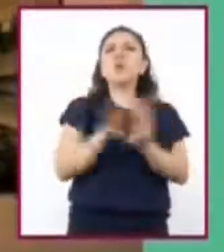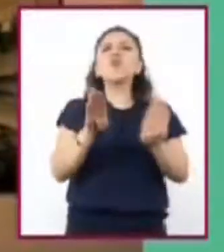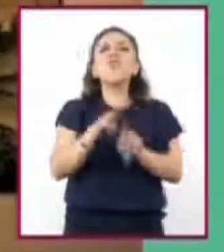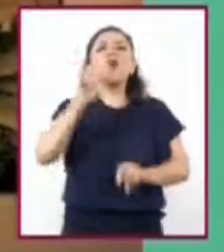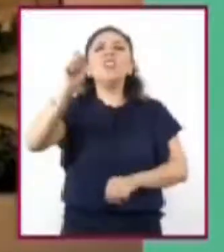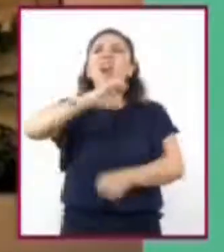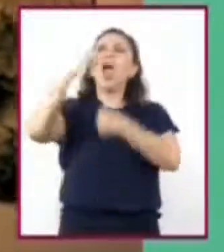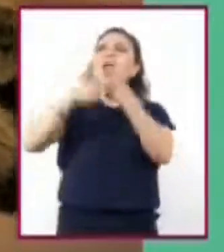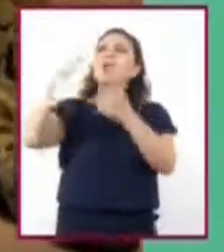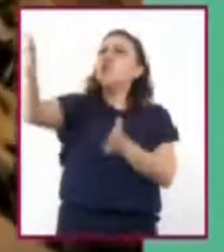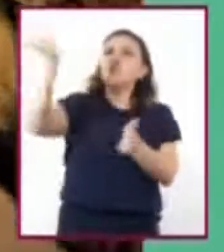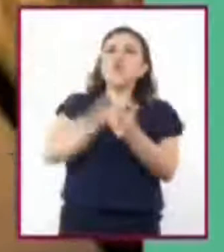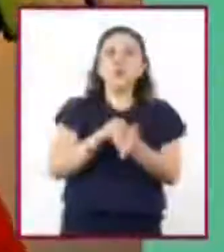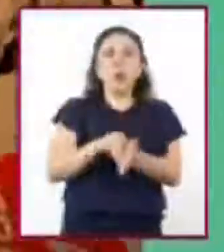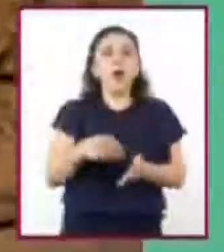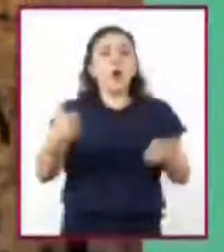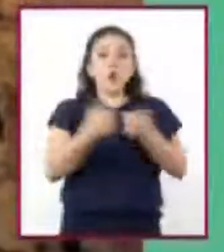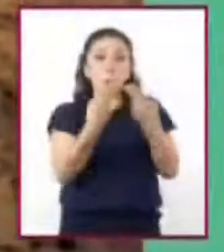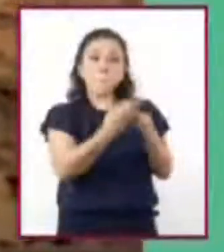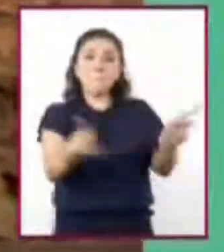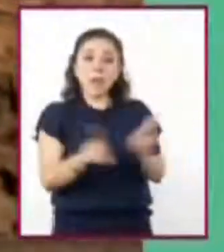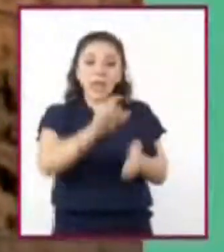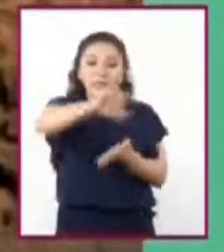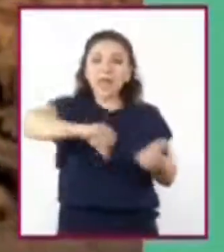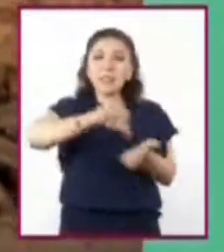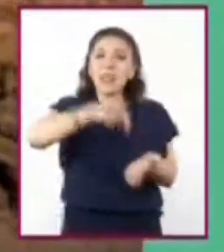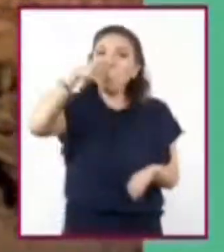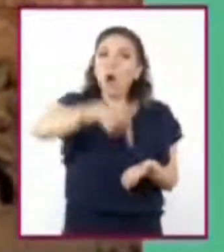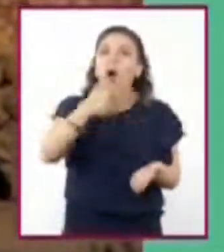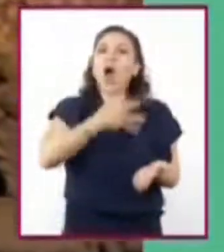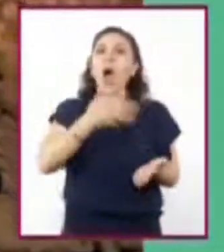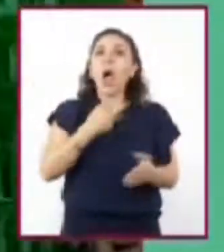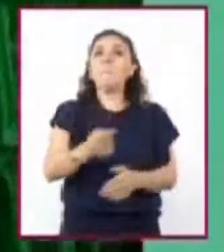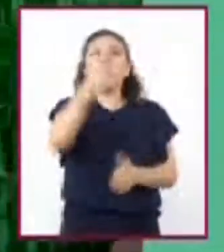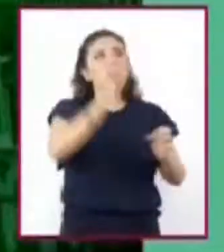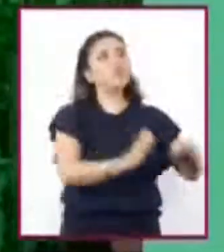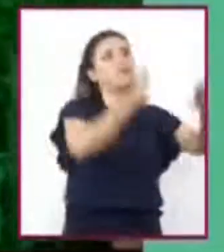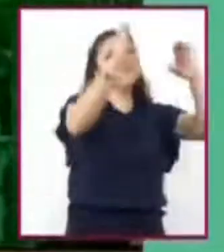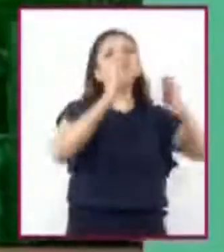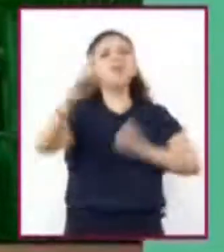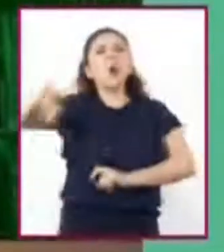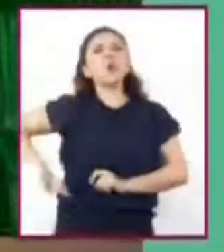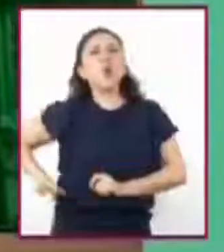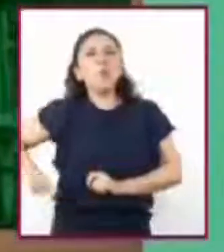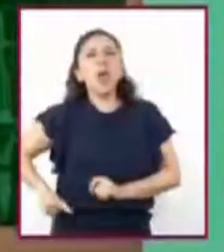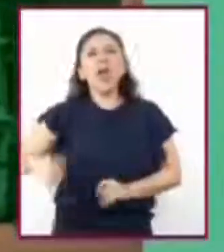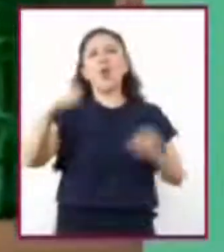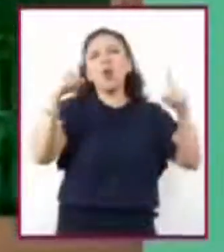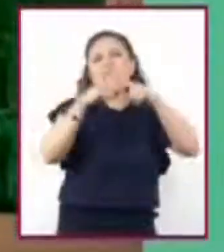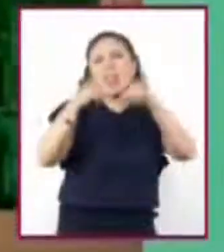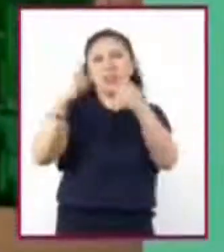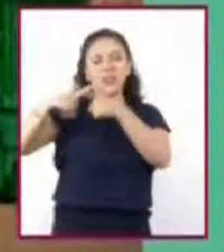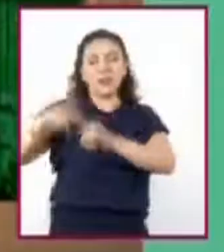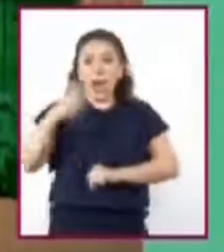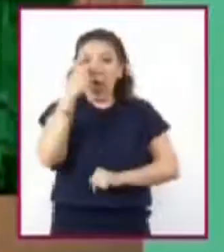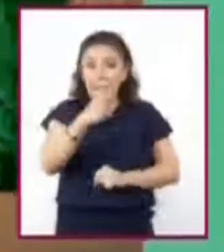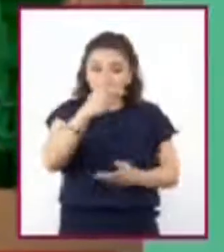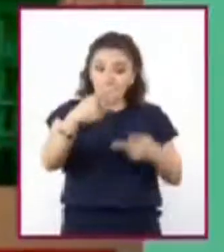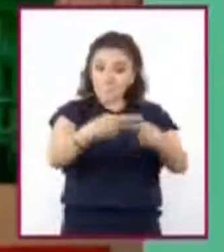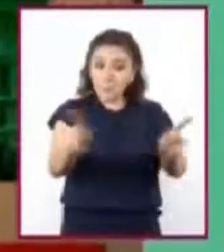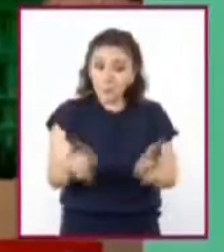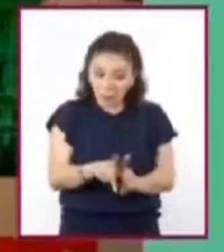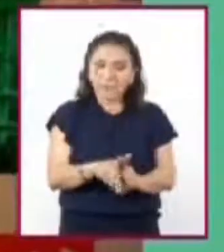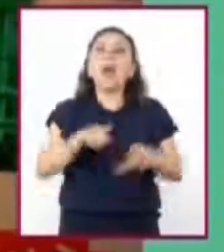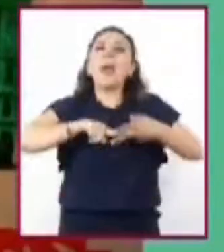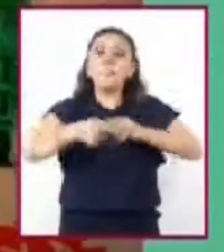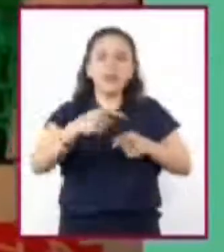ciudades europeas. Tenían una plaza central donde se encontraban los principales edificios de gobierno y de culto. A partir de esta plaza se